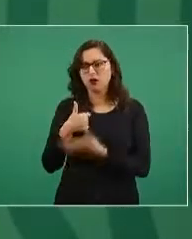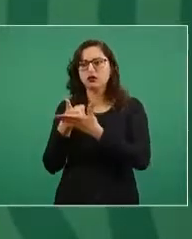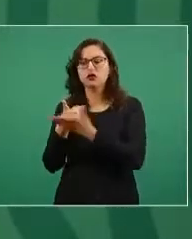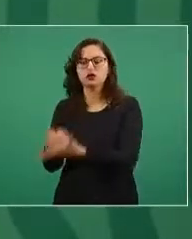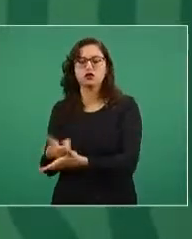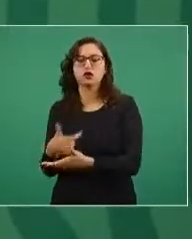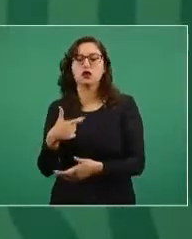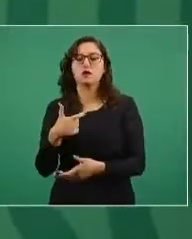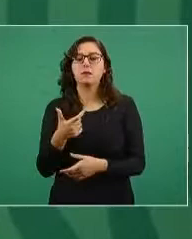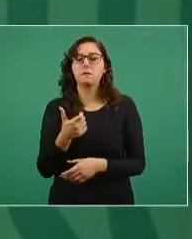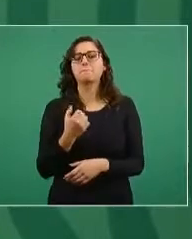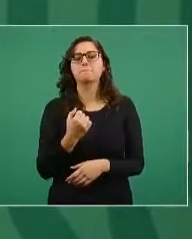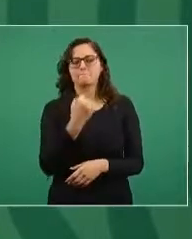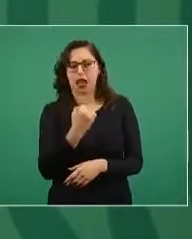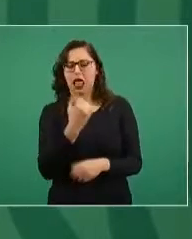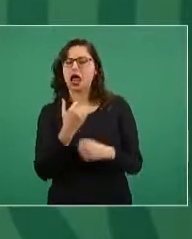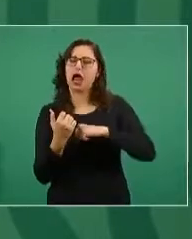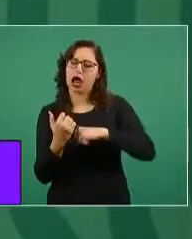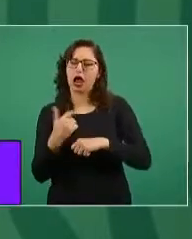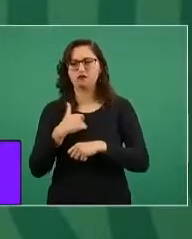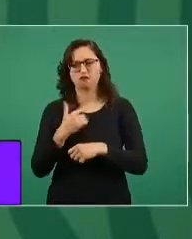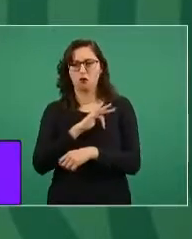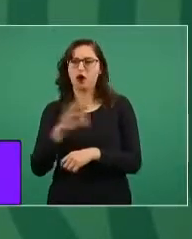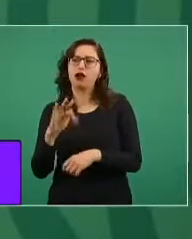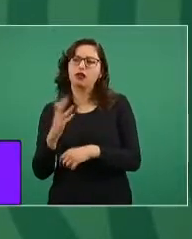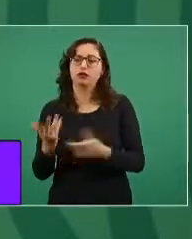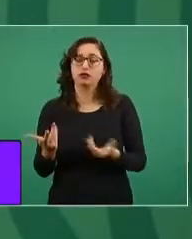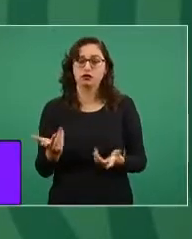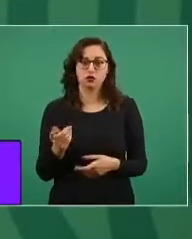Yo tengo una muy buena palanca.